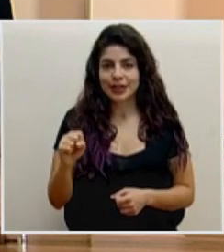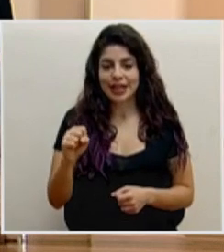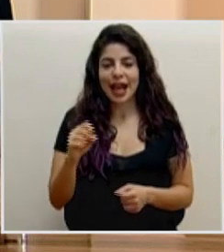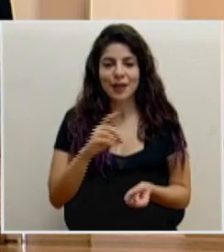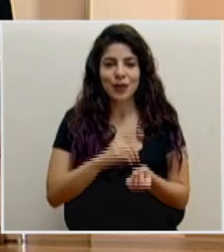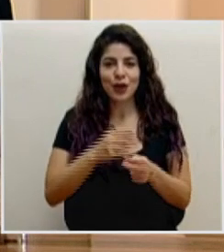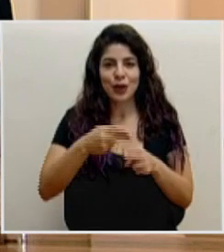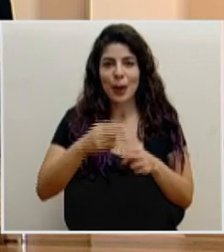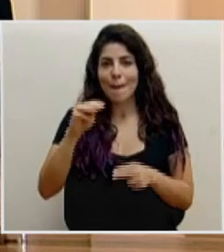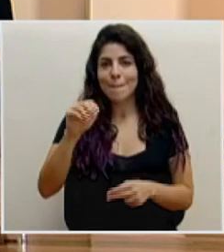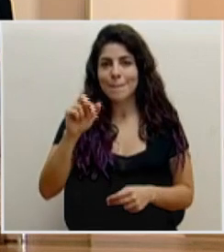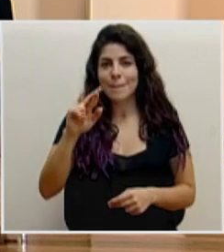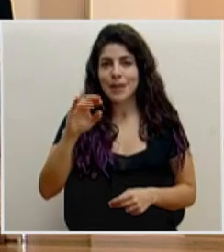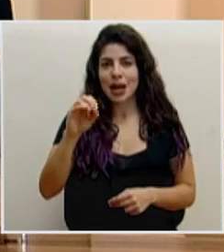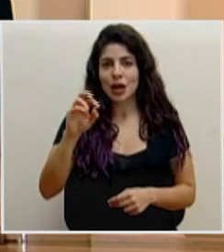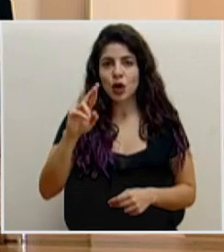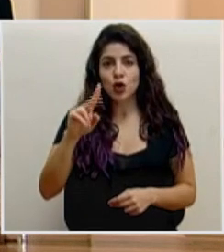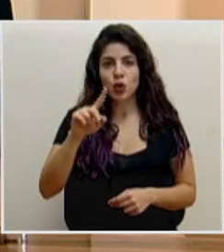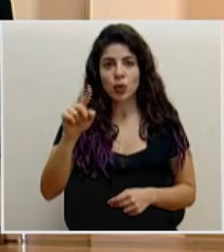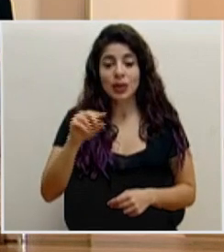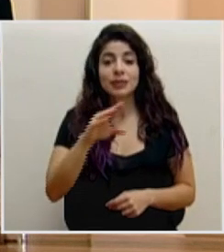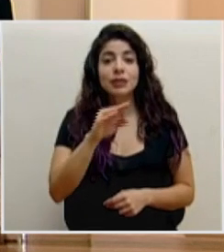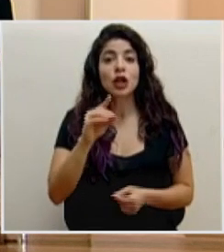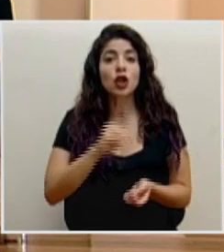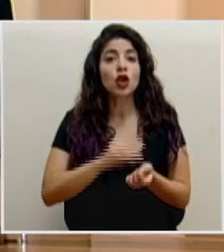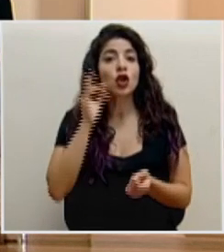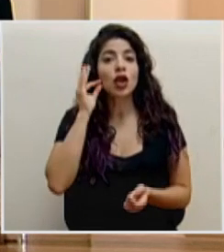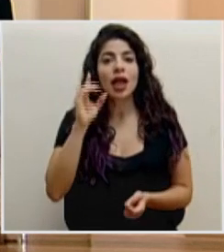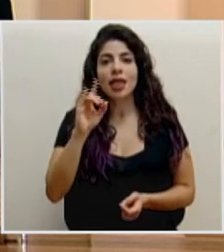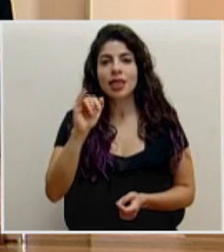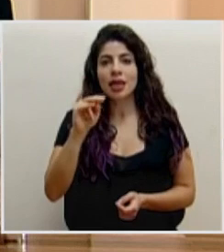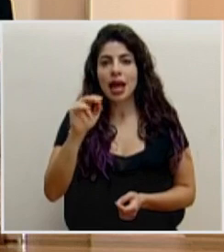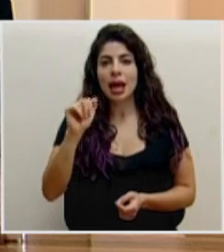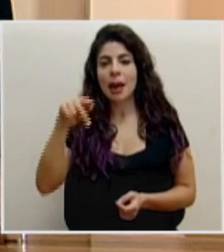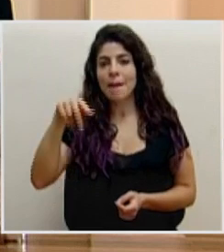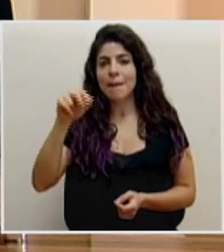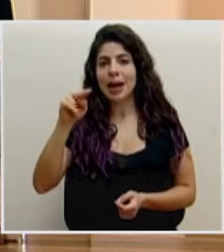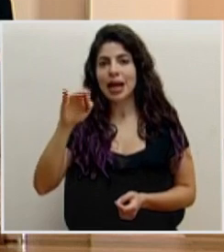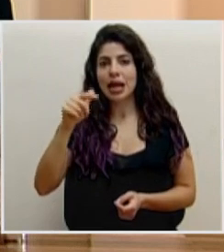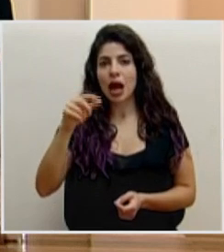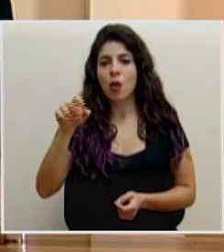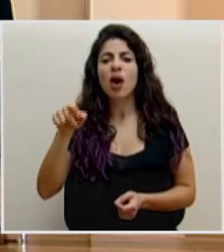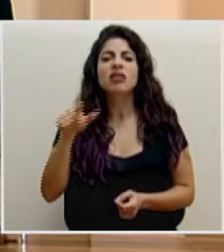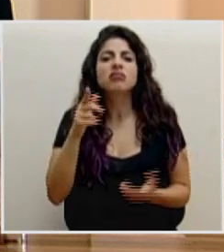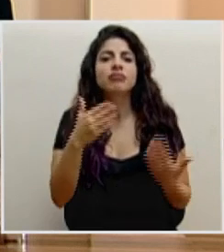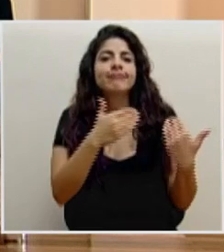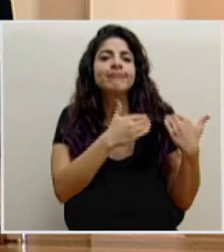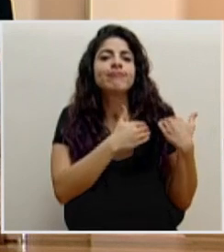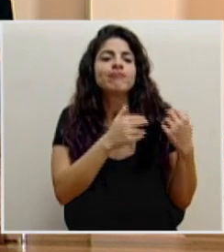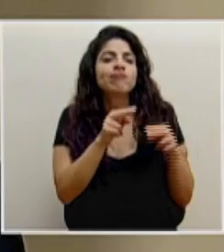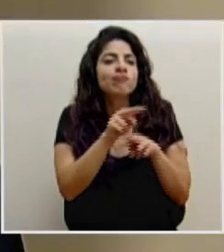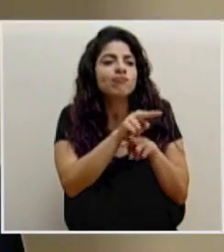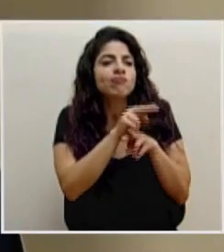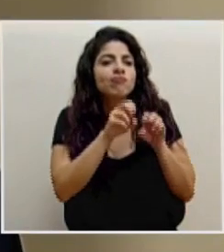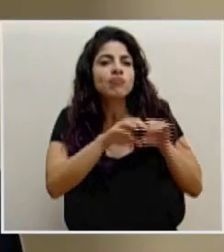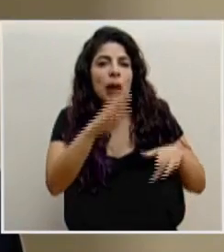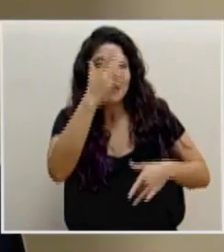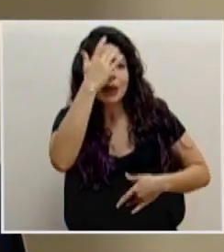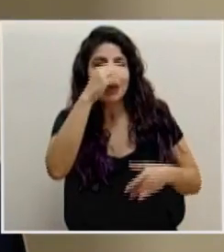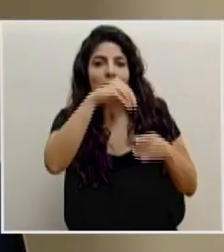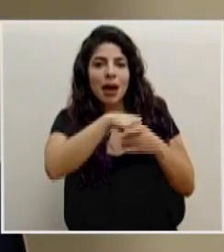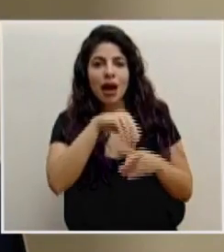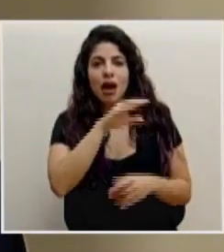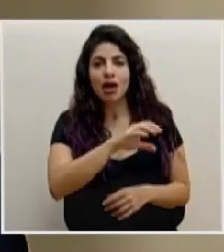Social, el doctor Mario Ruiz, y la doctora Diana Paniagua de la Vigilancia Epidemiológica de la Caja Costarricense